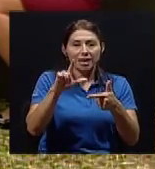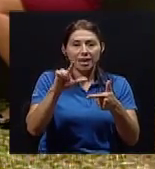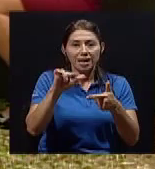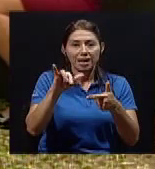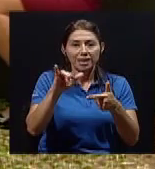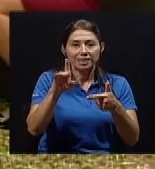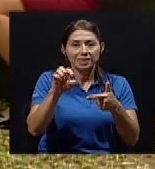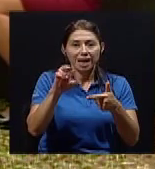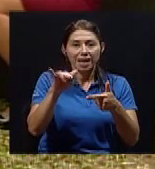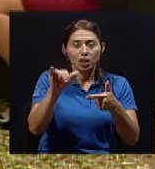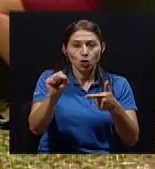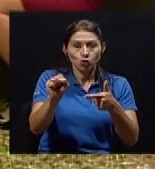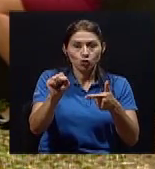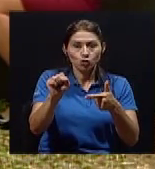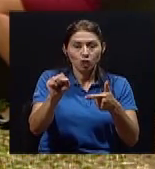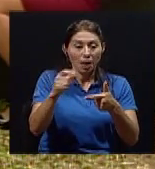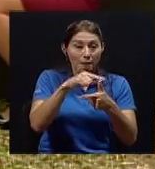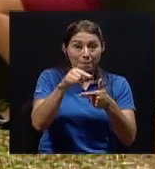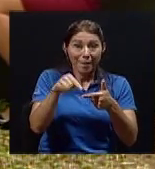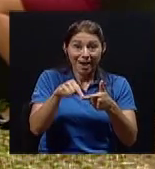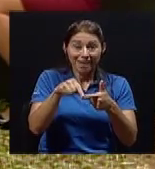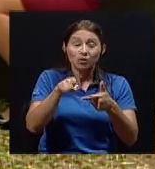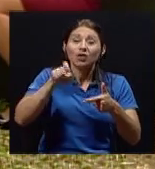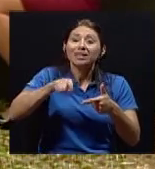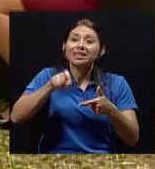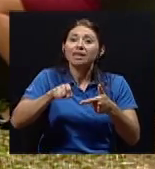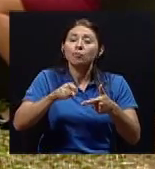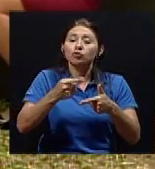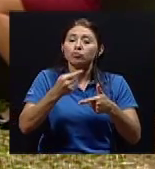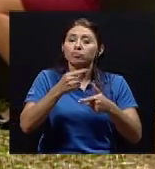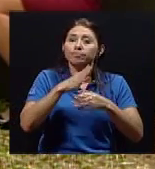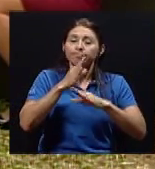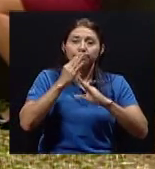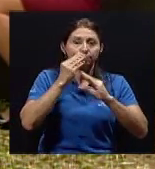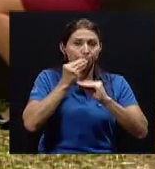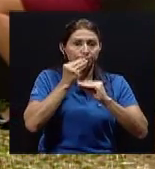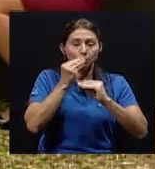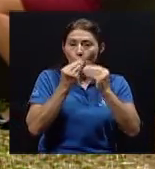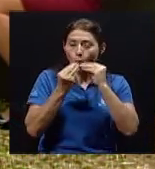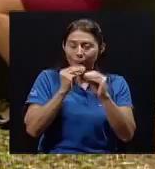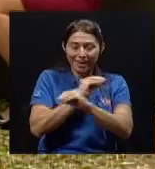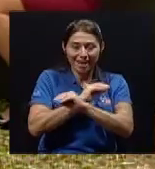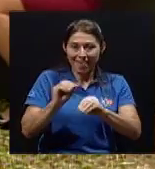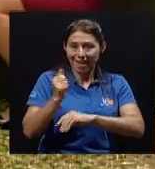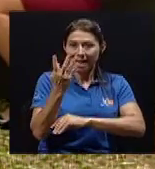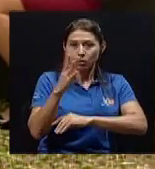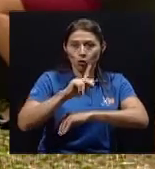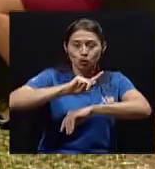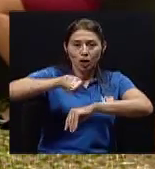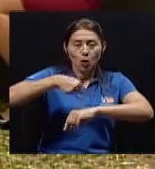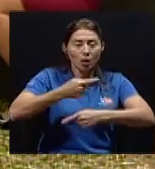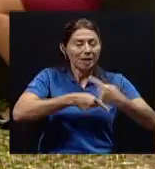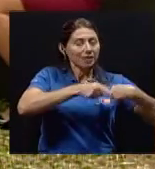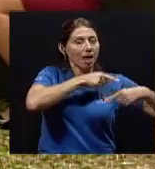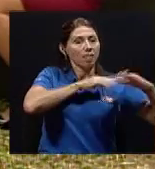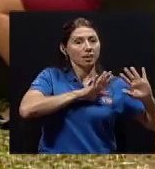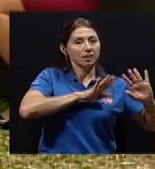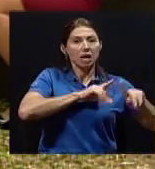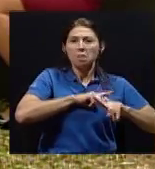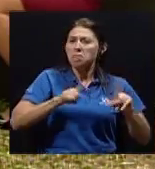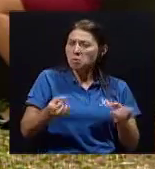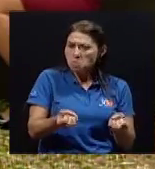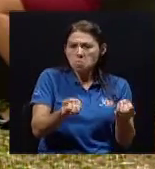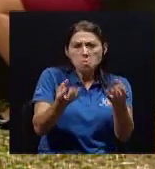para eso necesitamos un ayuno de 14 horas. Sin embargo, para una gran cantidad de exámenes de laboratorio no se necesita